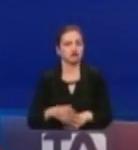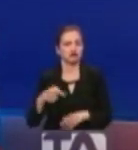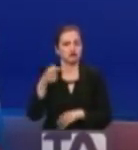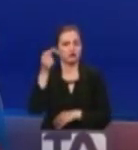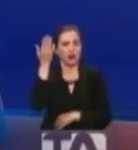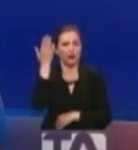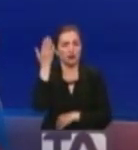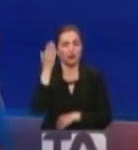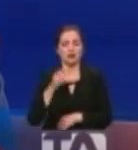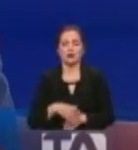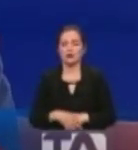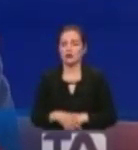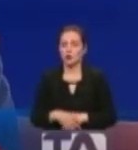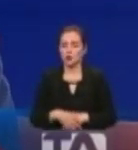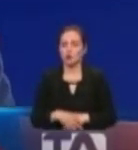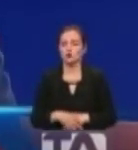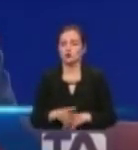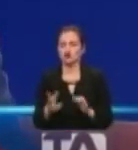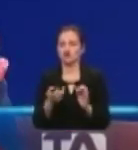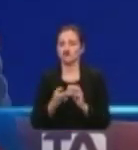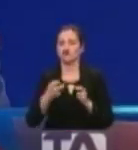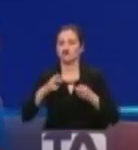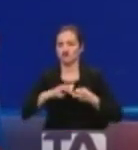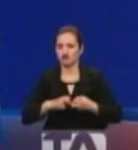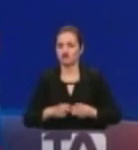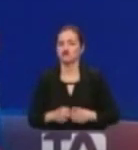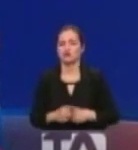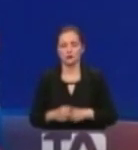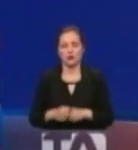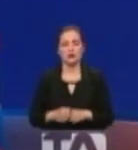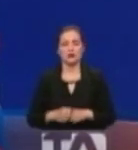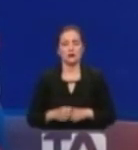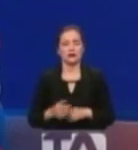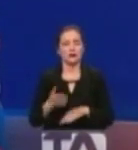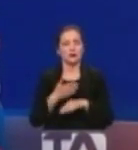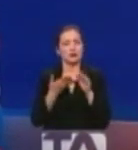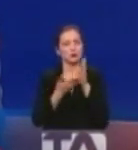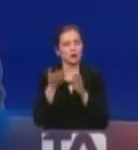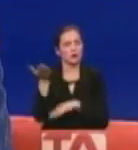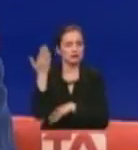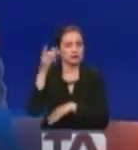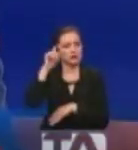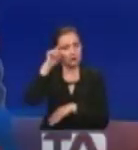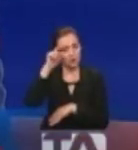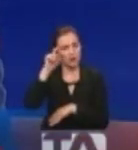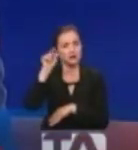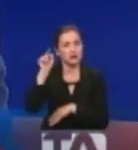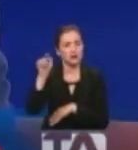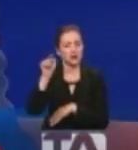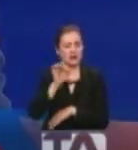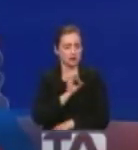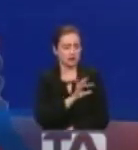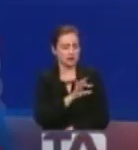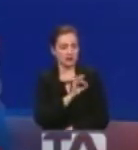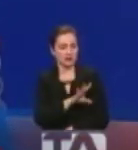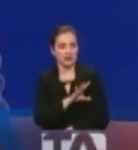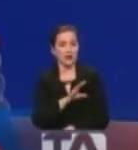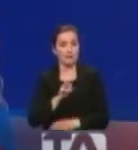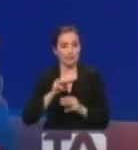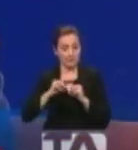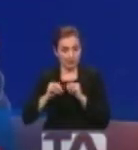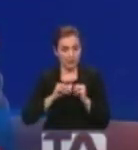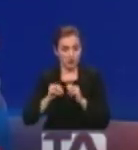próximo alcalde y eso va a significar problemas. Por ejemplo, yo recuerdo cuando el Transantiago en Santiago de Chile se aplicó